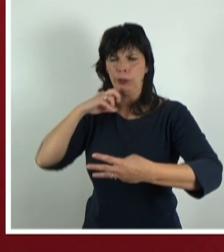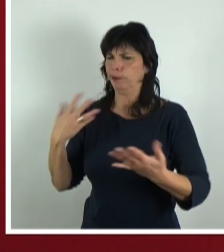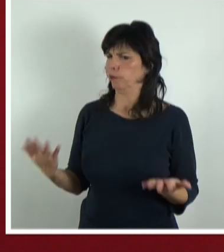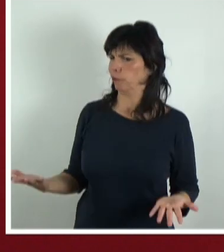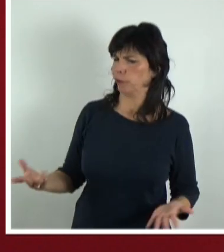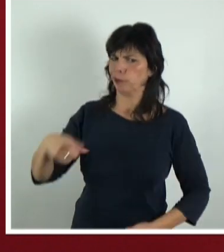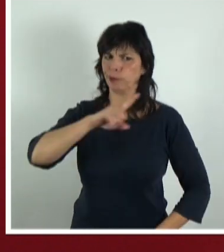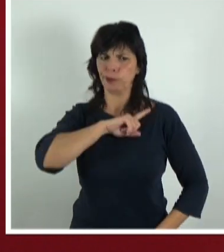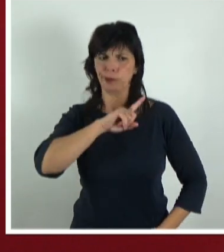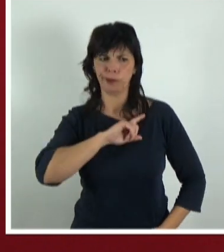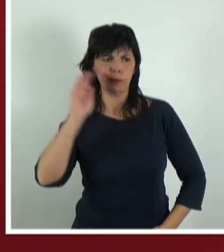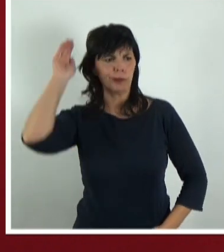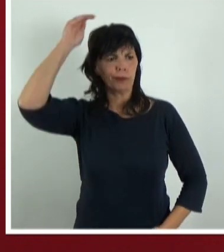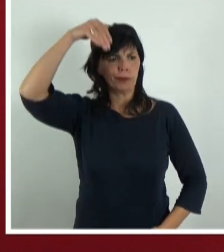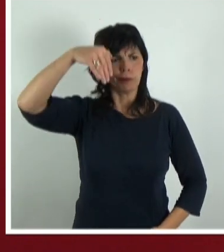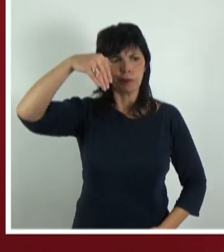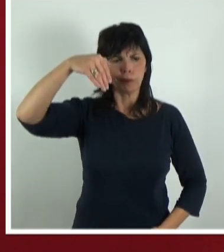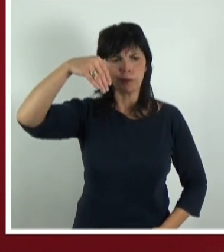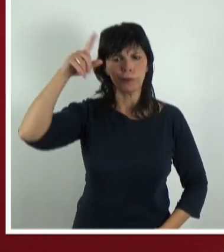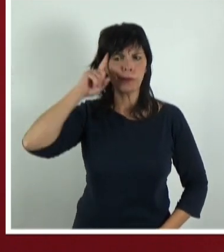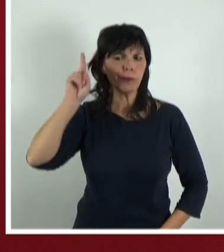que ese momento en la cruz